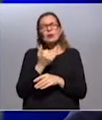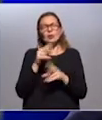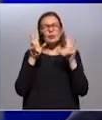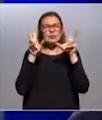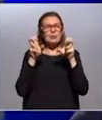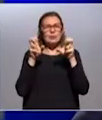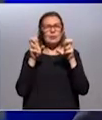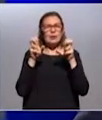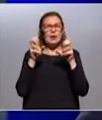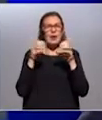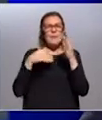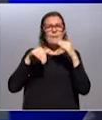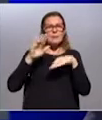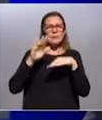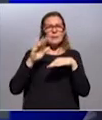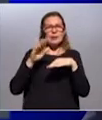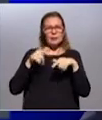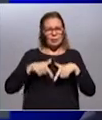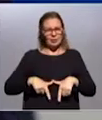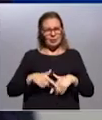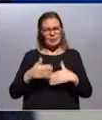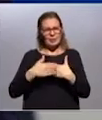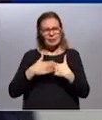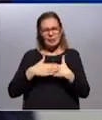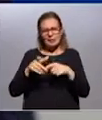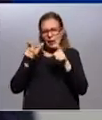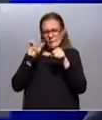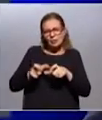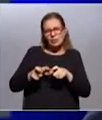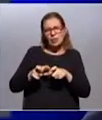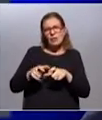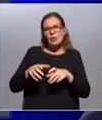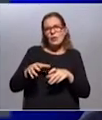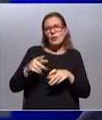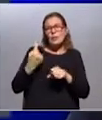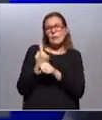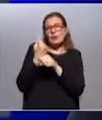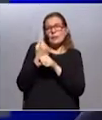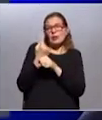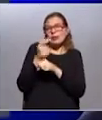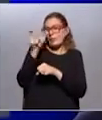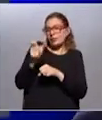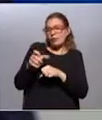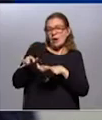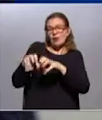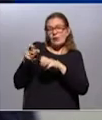temas más municipales más cerca de la gente no prima más la vecindad con